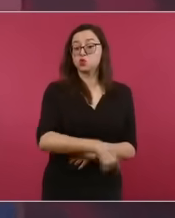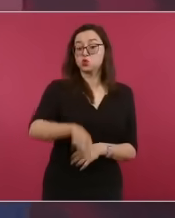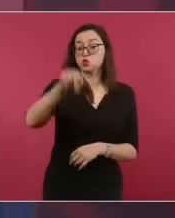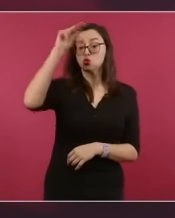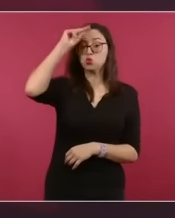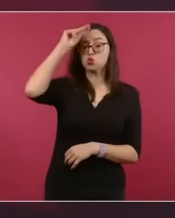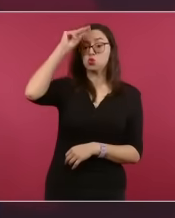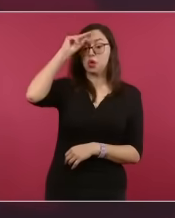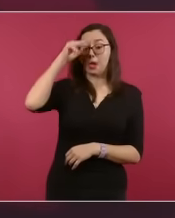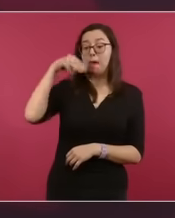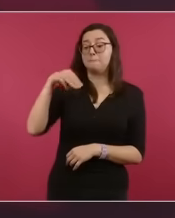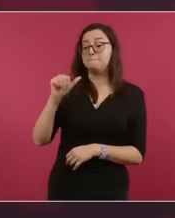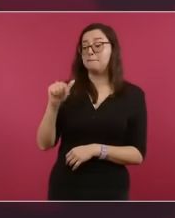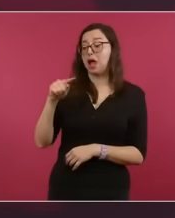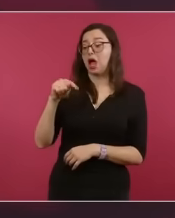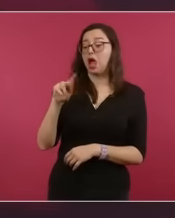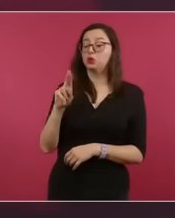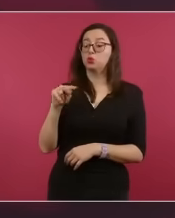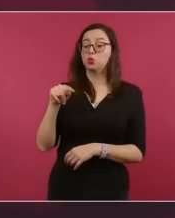intelectuales